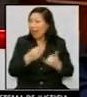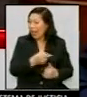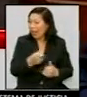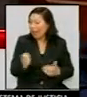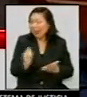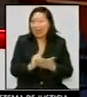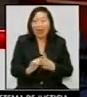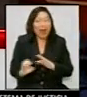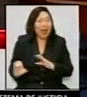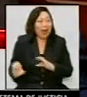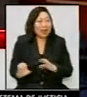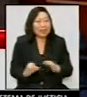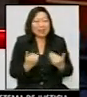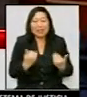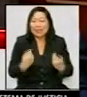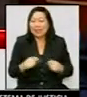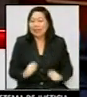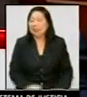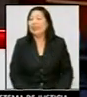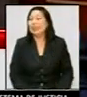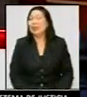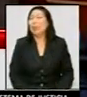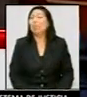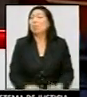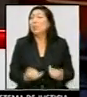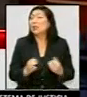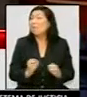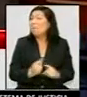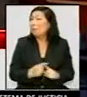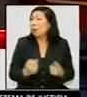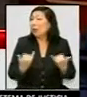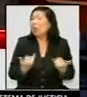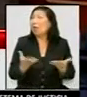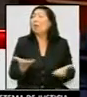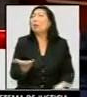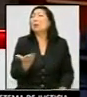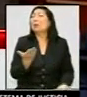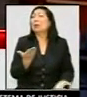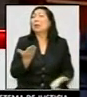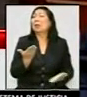están haciendo ese juego, presidente. Y sin embargo aquí quieren pedir